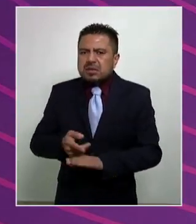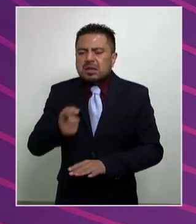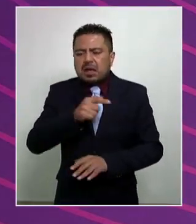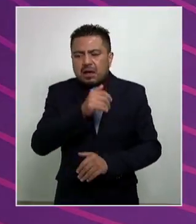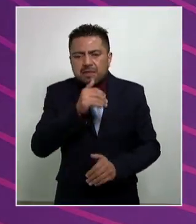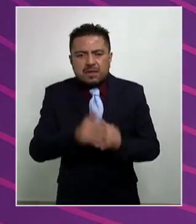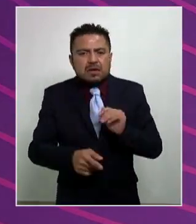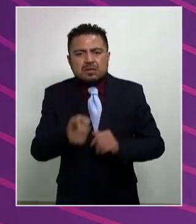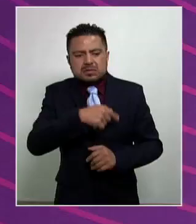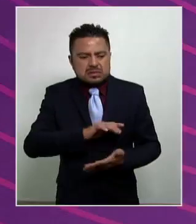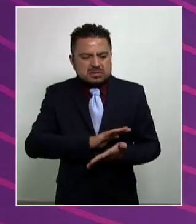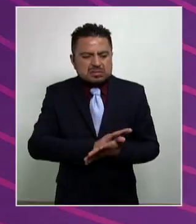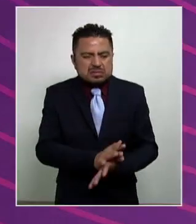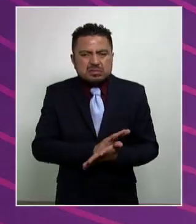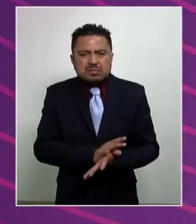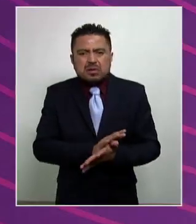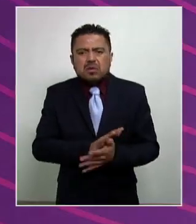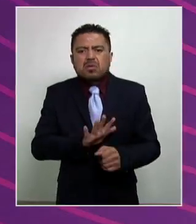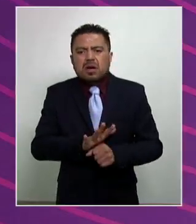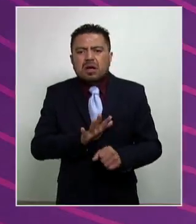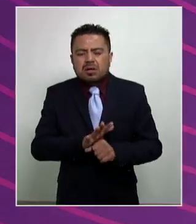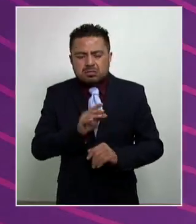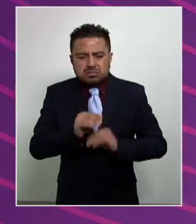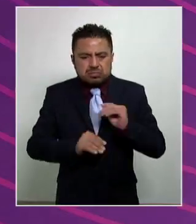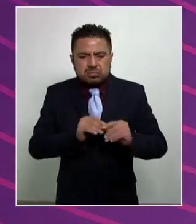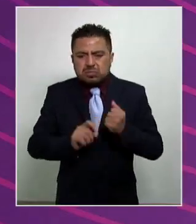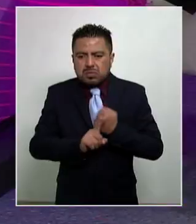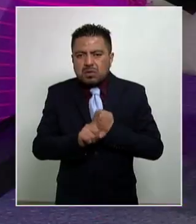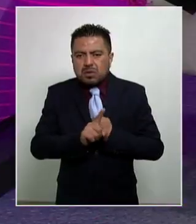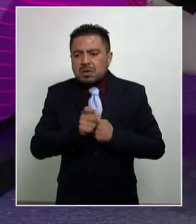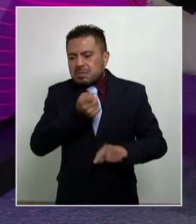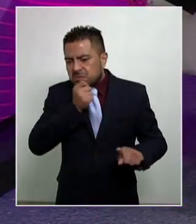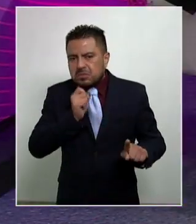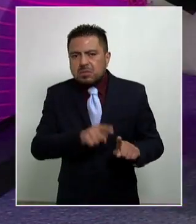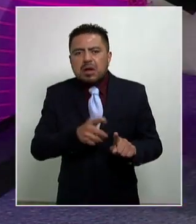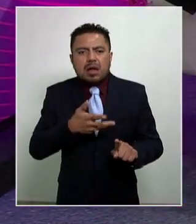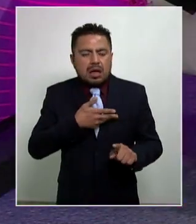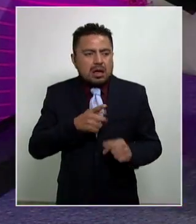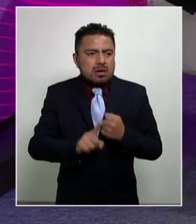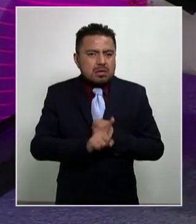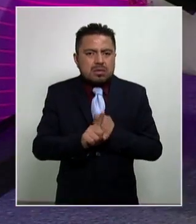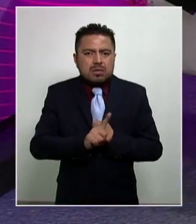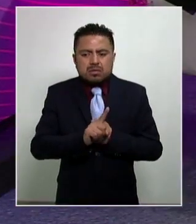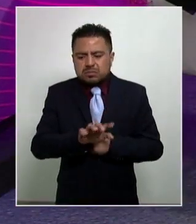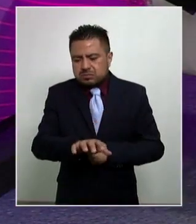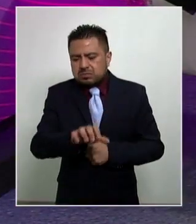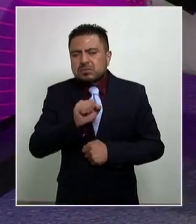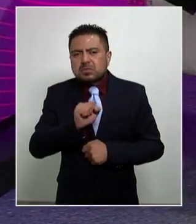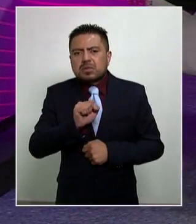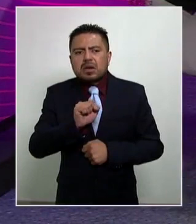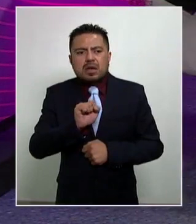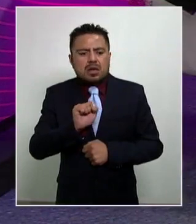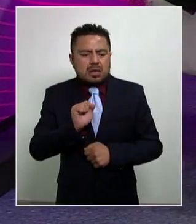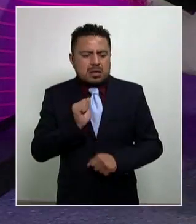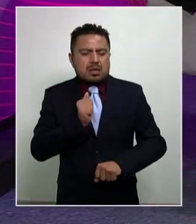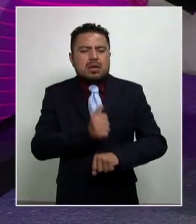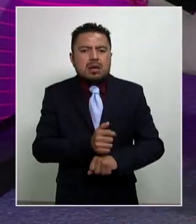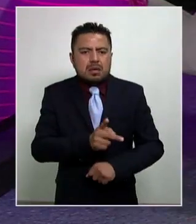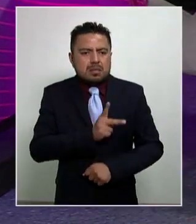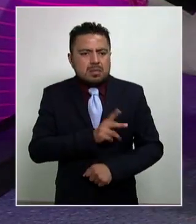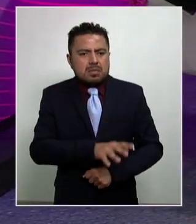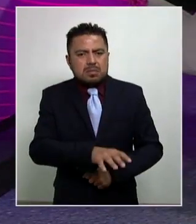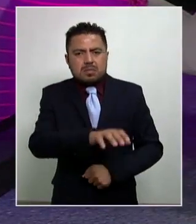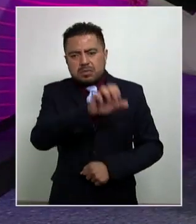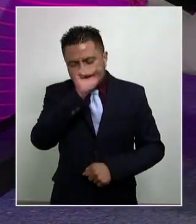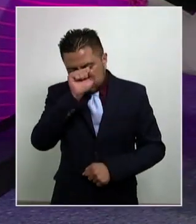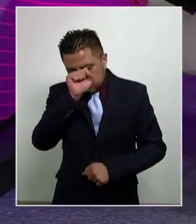la discriminación, además de ser un fenómeno estructural, también es un fenómeno que uno lo toma y se apropia de él. Si es